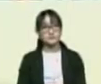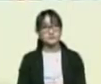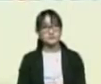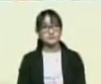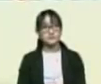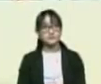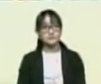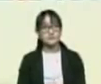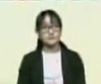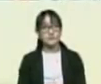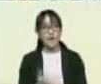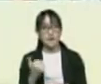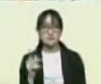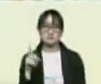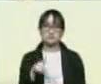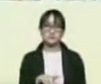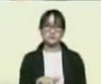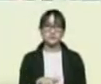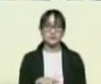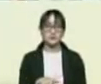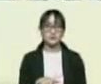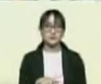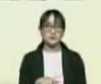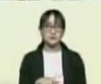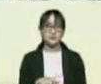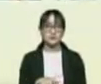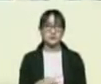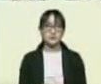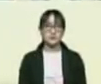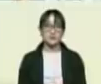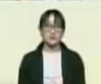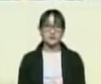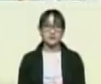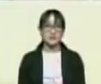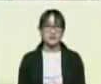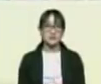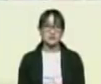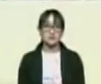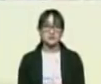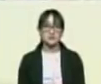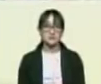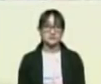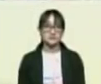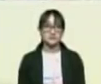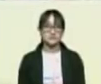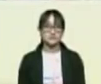Aquí hemos venido, camaradas y hermanos. Ustedes escuchen el sonido.